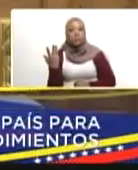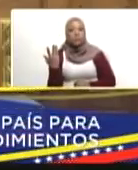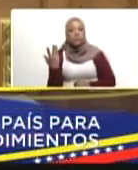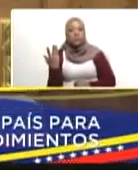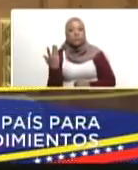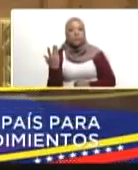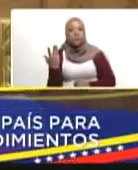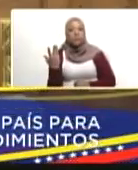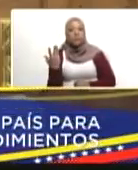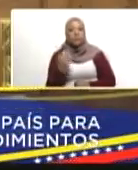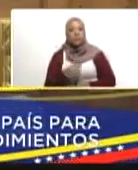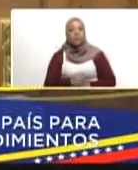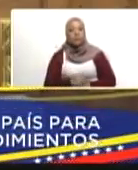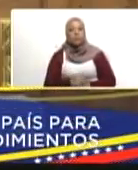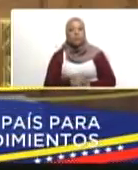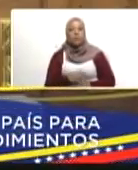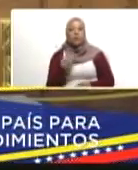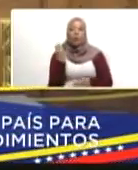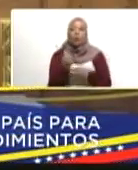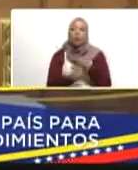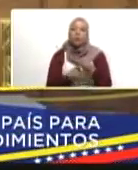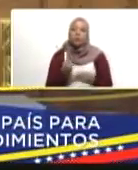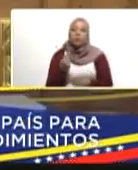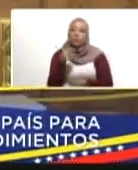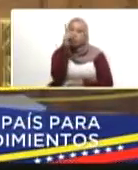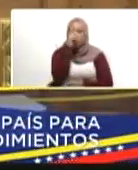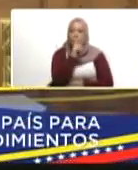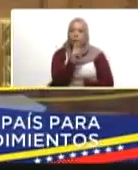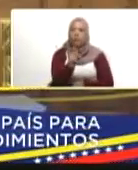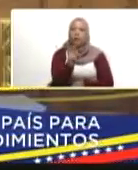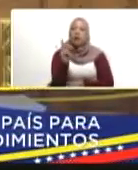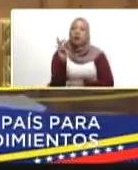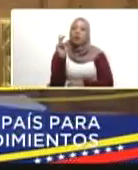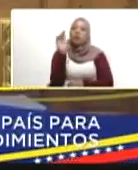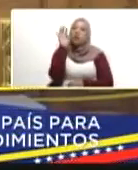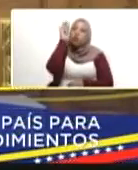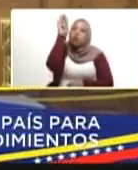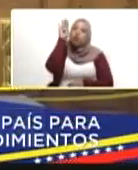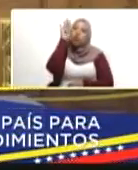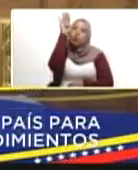pensar cómo será los años por